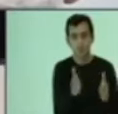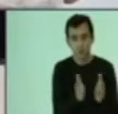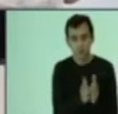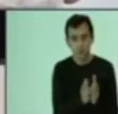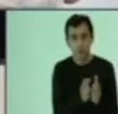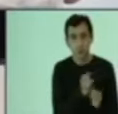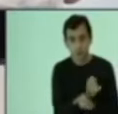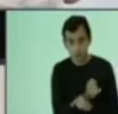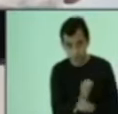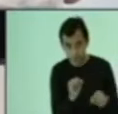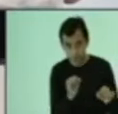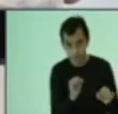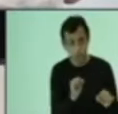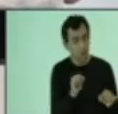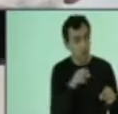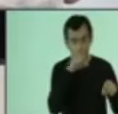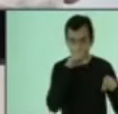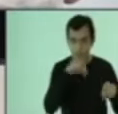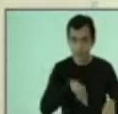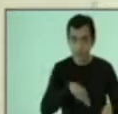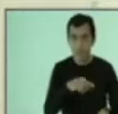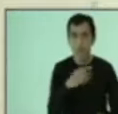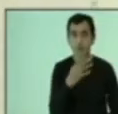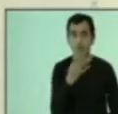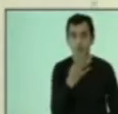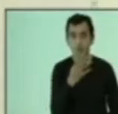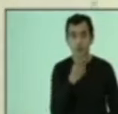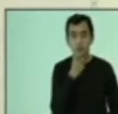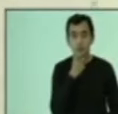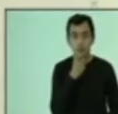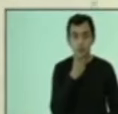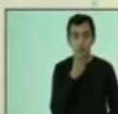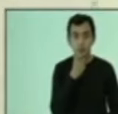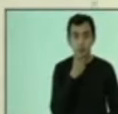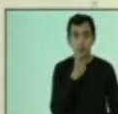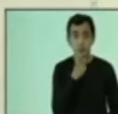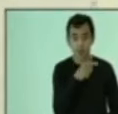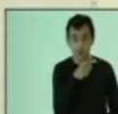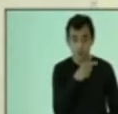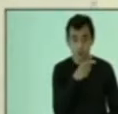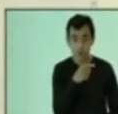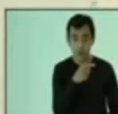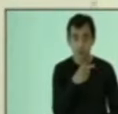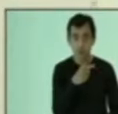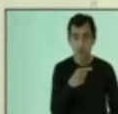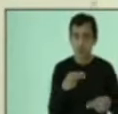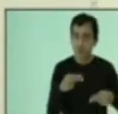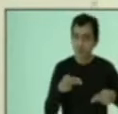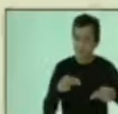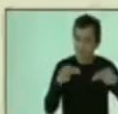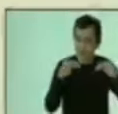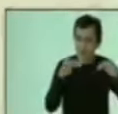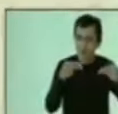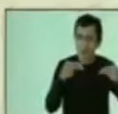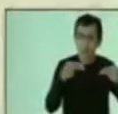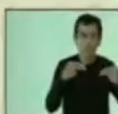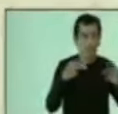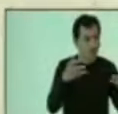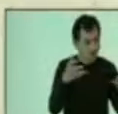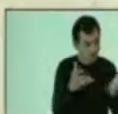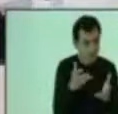tiene 4 segundos. Crear la Cámara Municipal de Comercio en